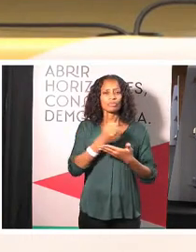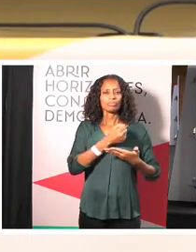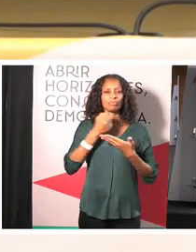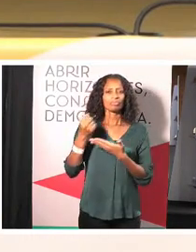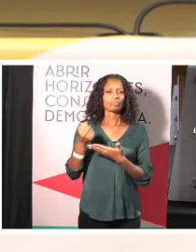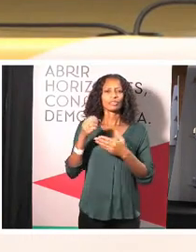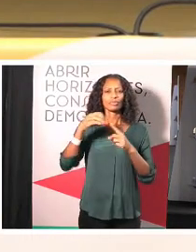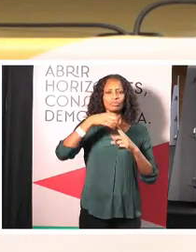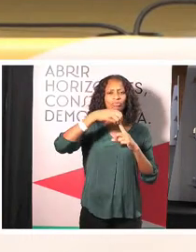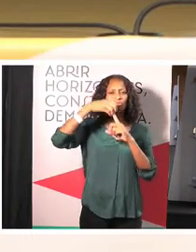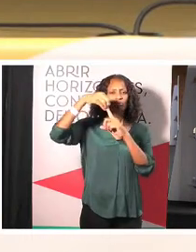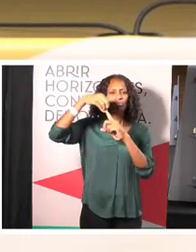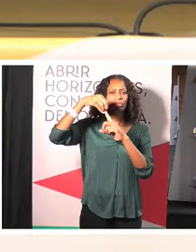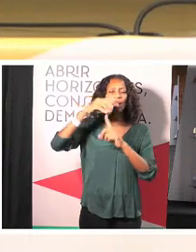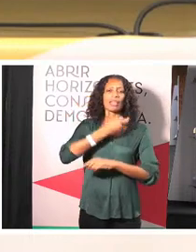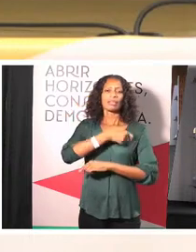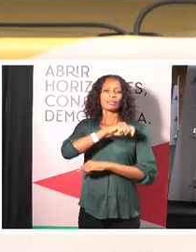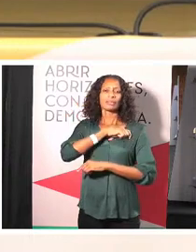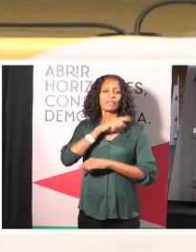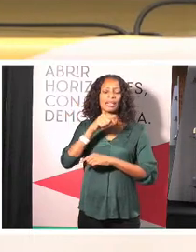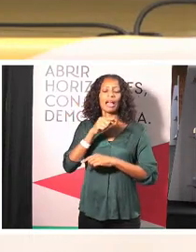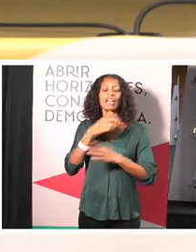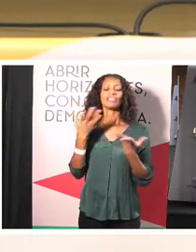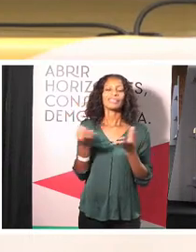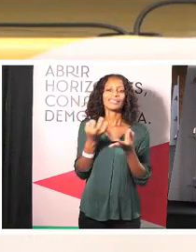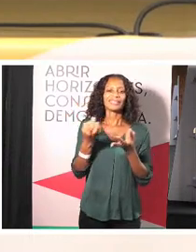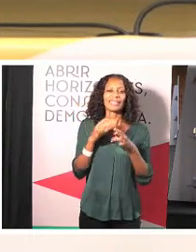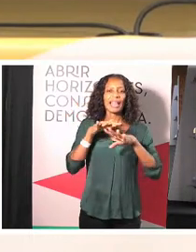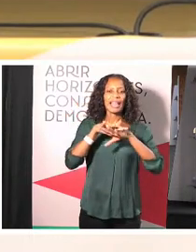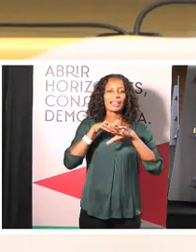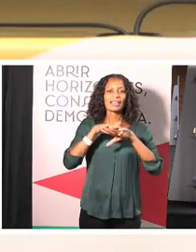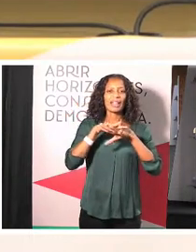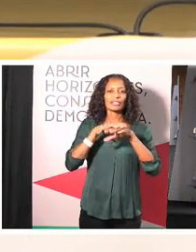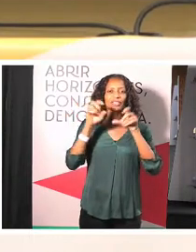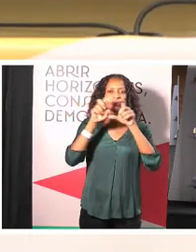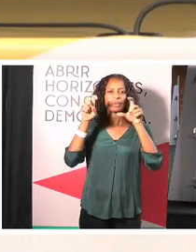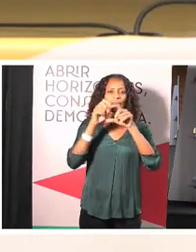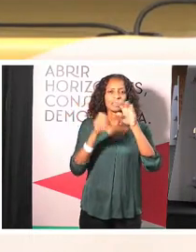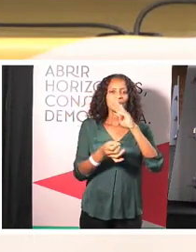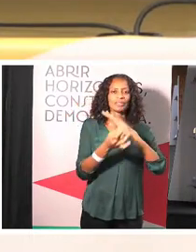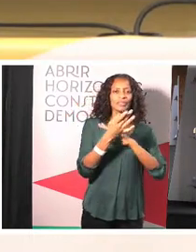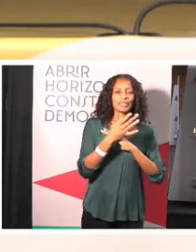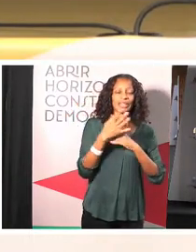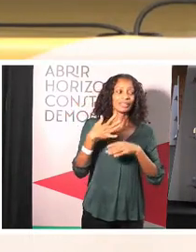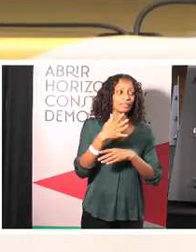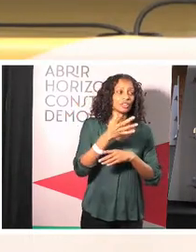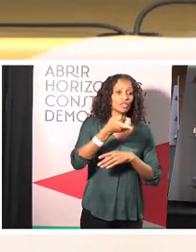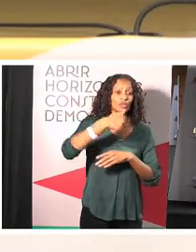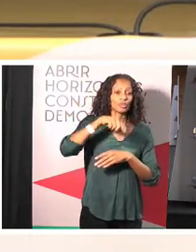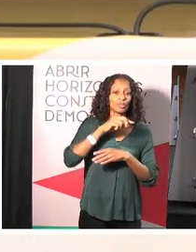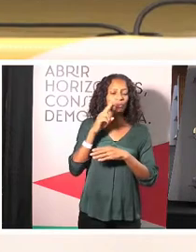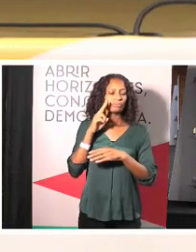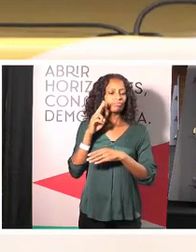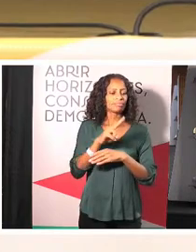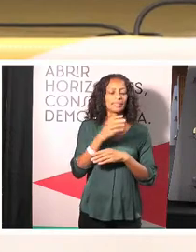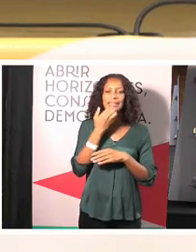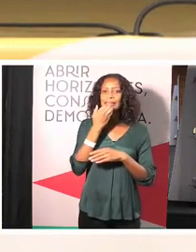ellos fundaron este tejido empresarial que evidentemente todos lo visualizamos cada vez que